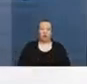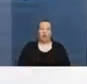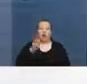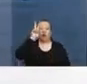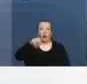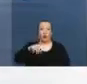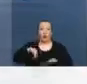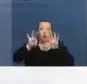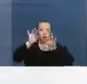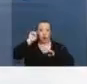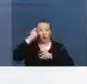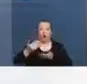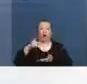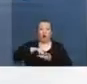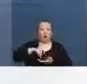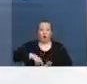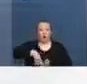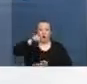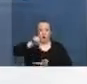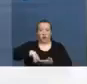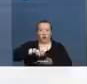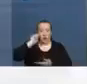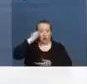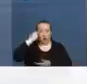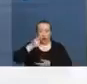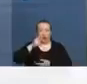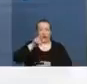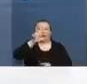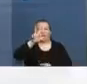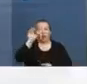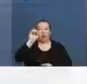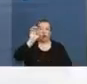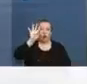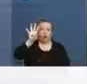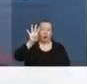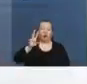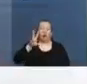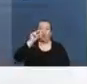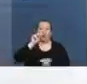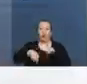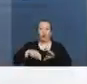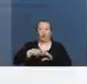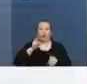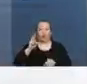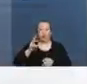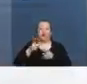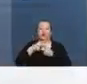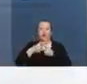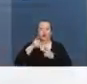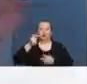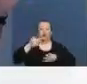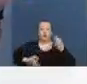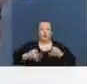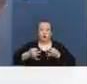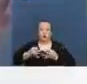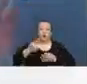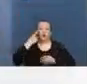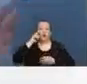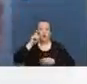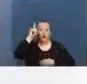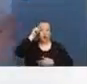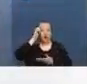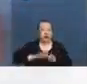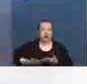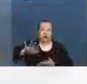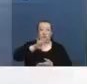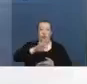renunciaron todos los contratos creo que fueron 14 3 o 4 no se pudieron renunciar y fuimos arbitrar donde siempre pierde el estado pero el beneficio